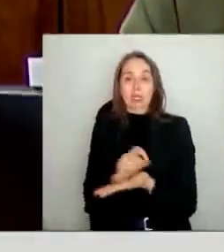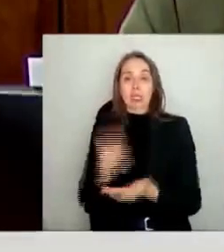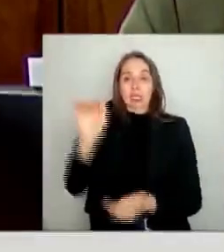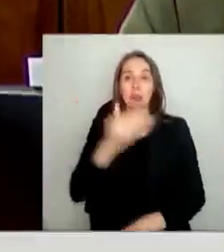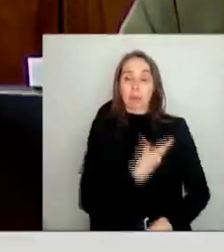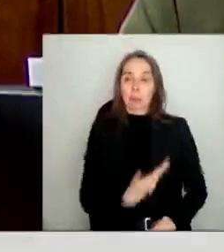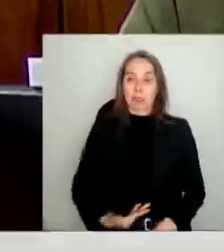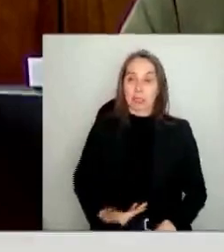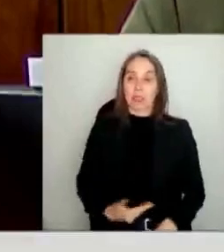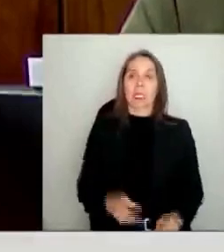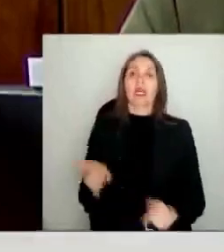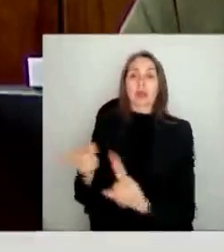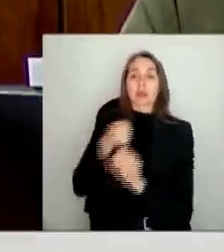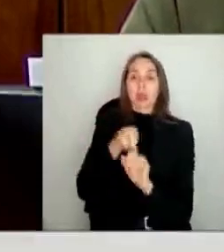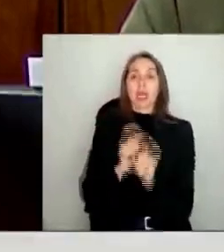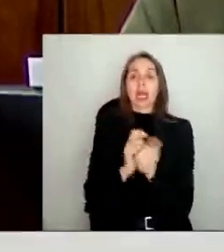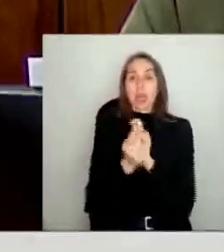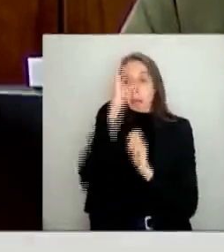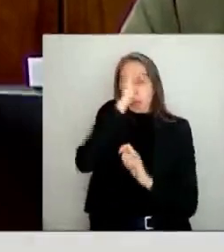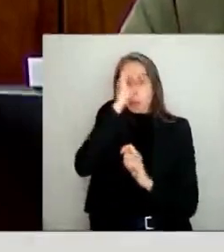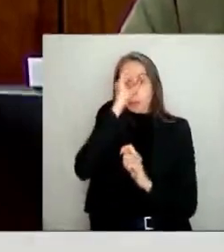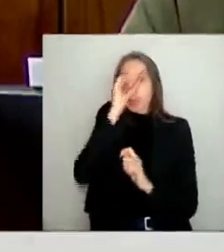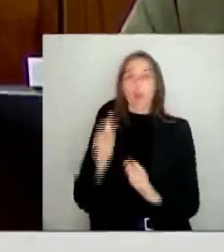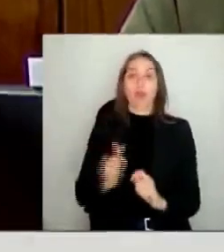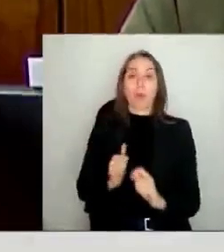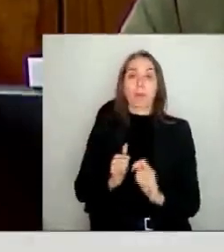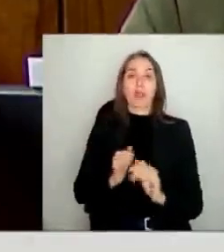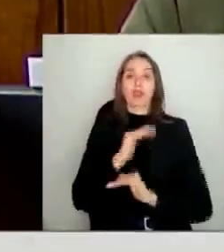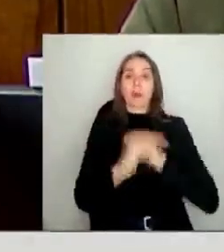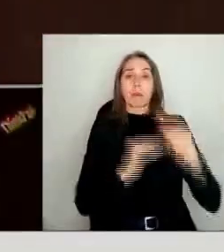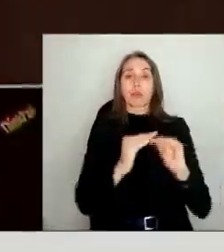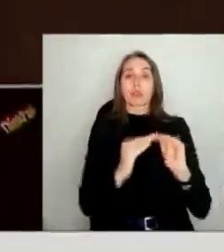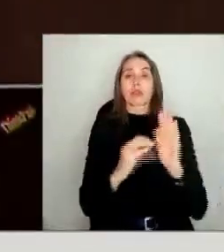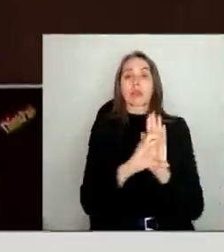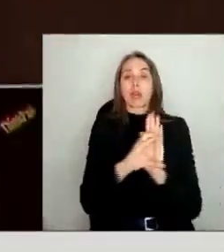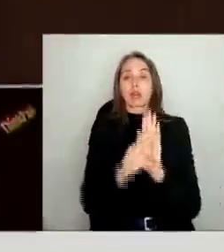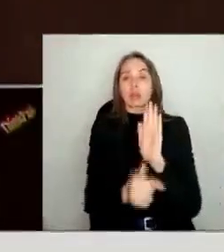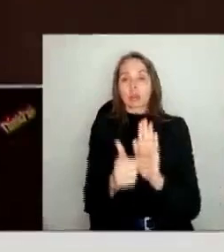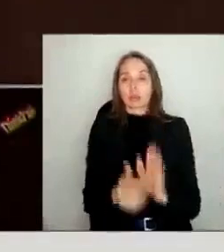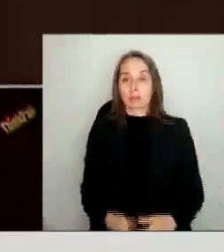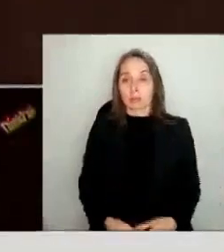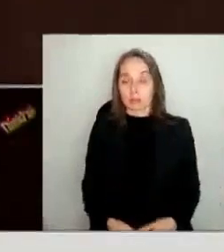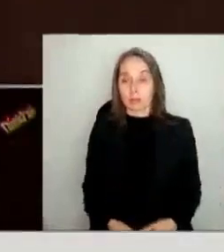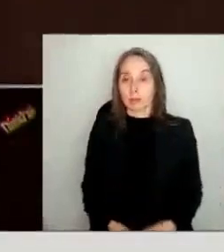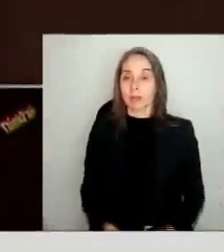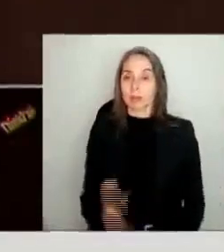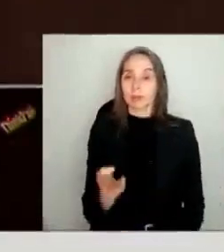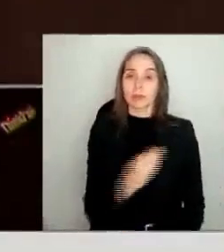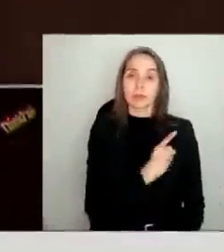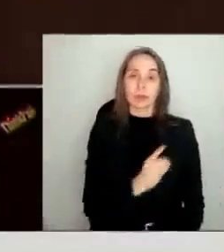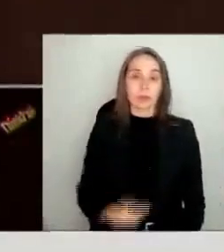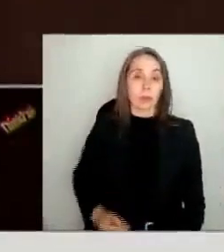en cuenta y cambiar el criterio de acuerdo a la protección de la Constitución diputado